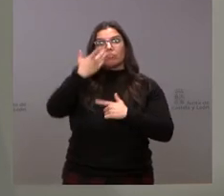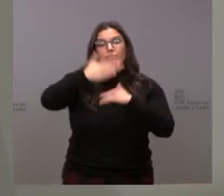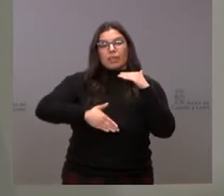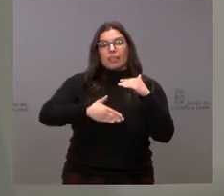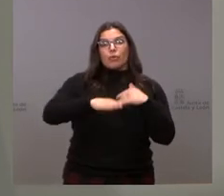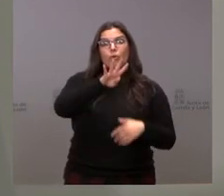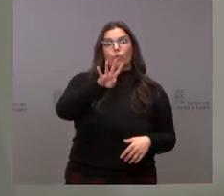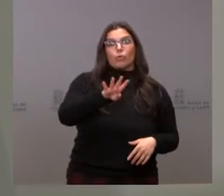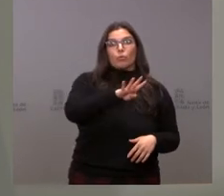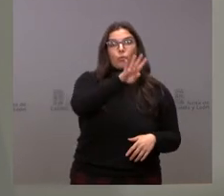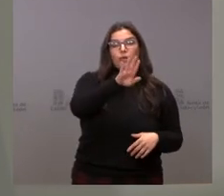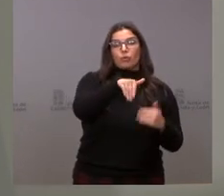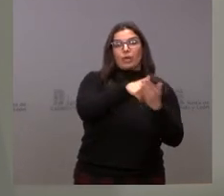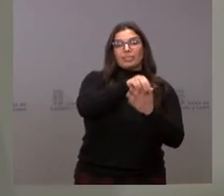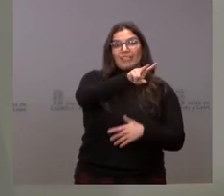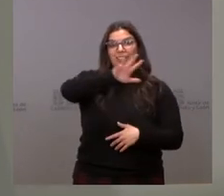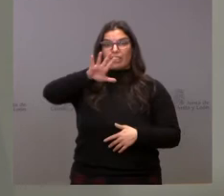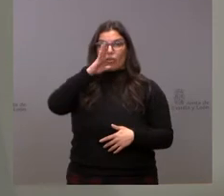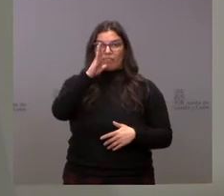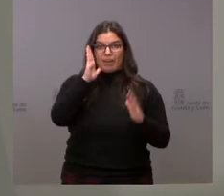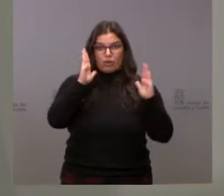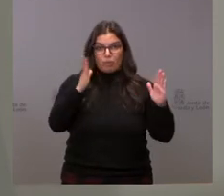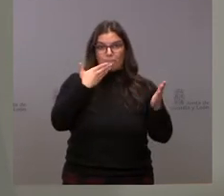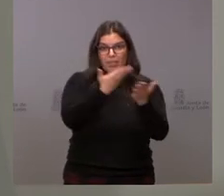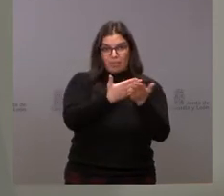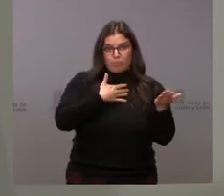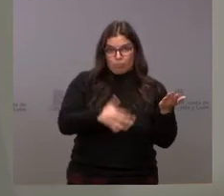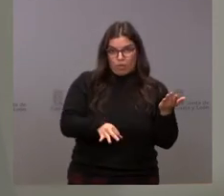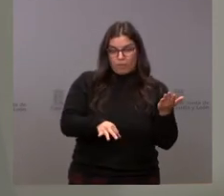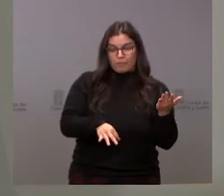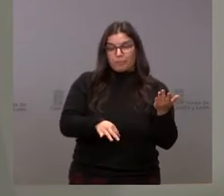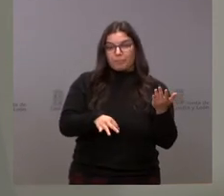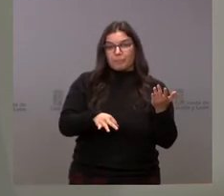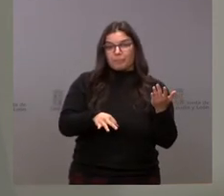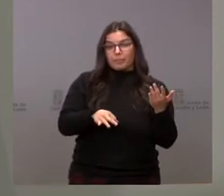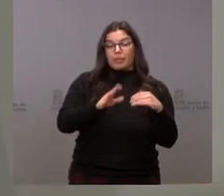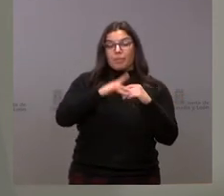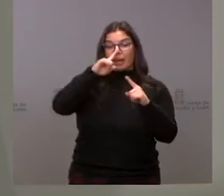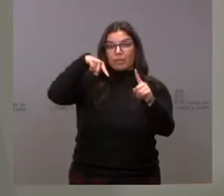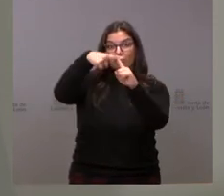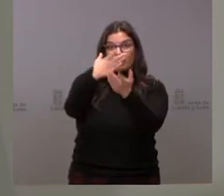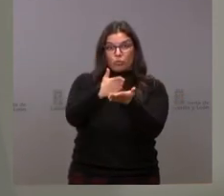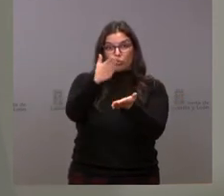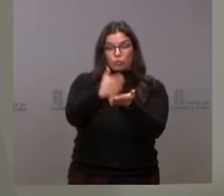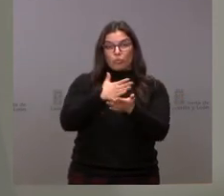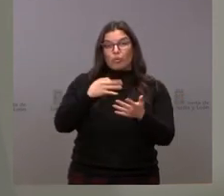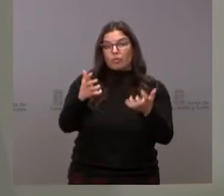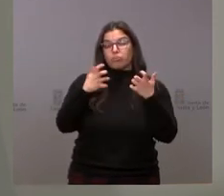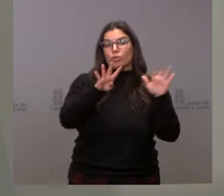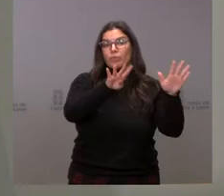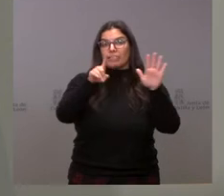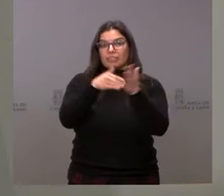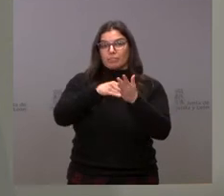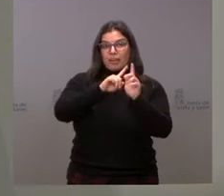entre el 4 y el 25 de febrero y se podrán beneficiar el próximo curso aproximadamente 96 mil familias